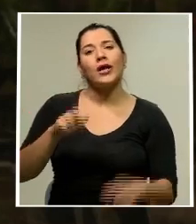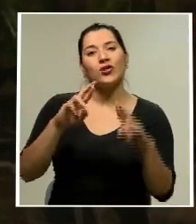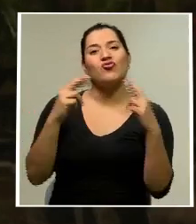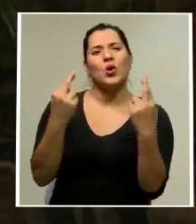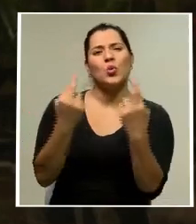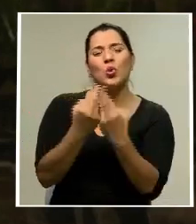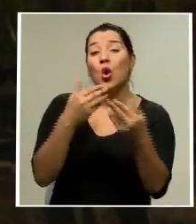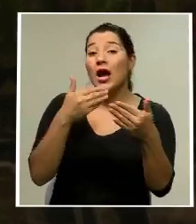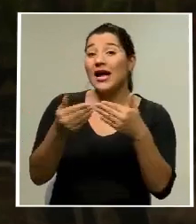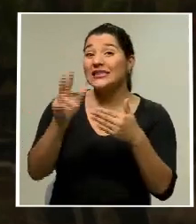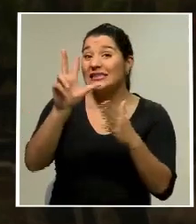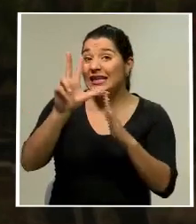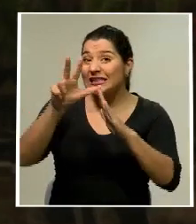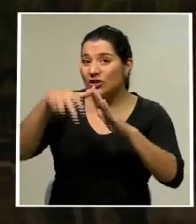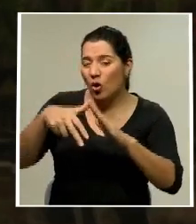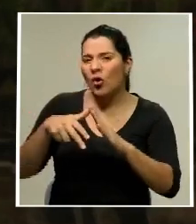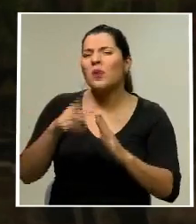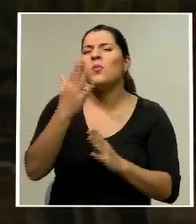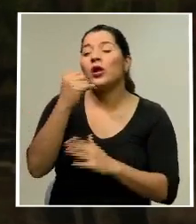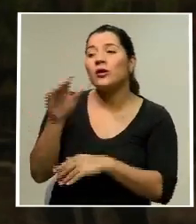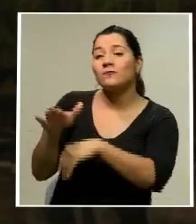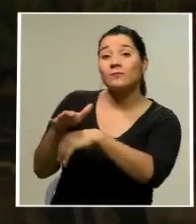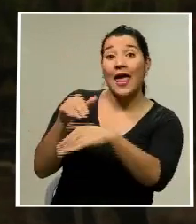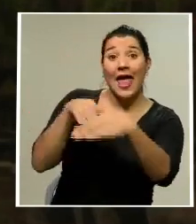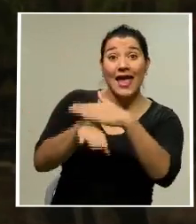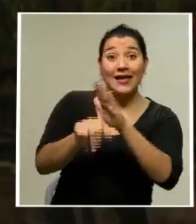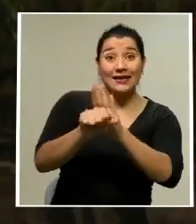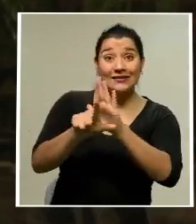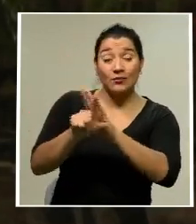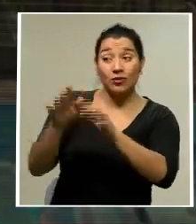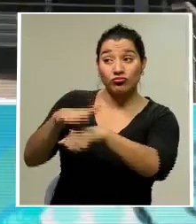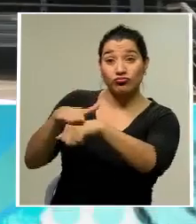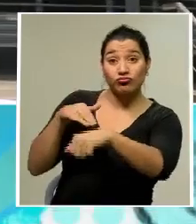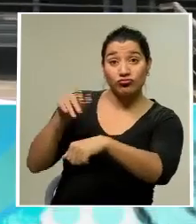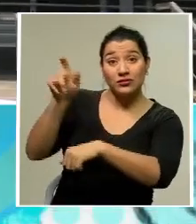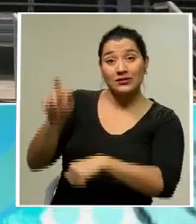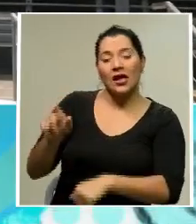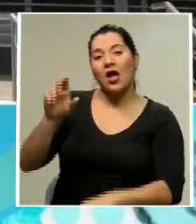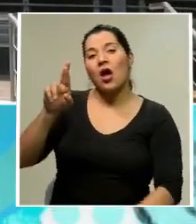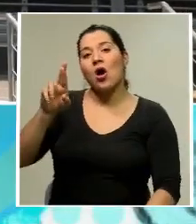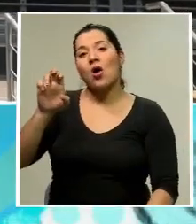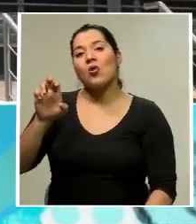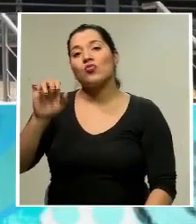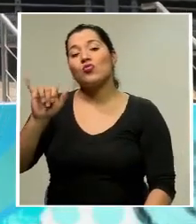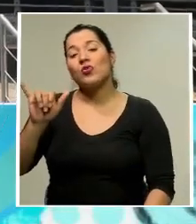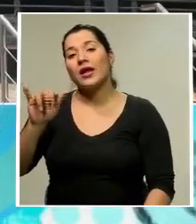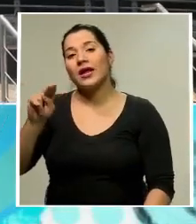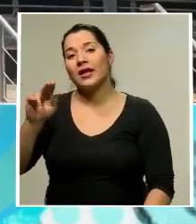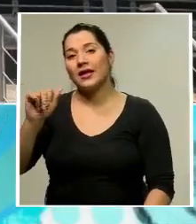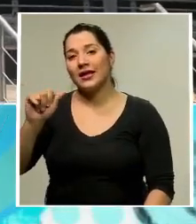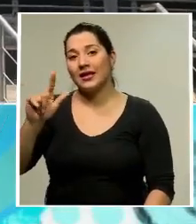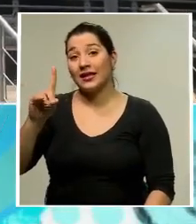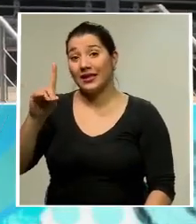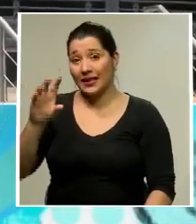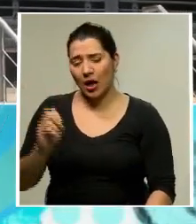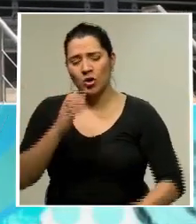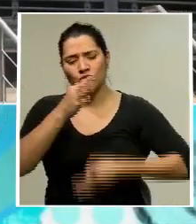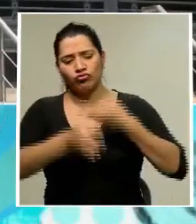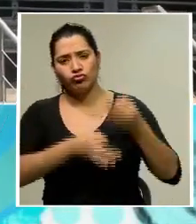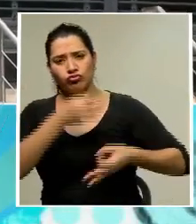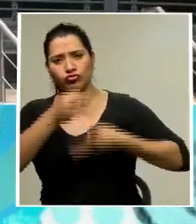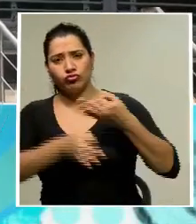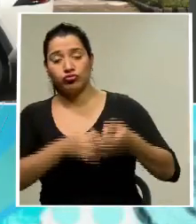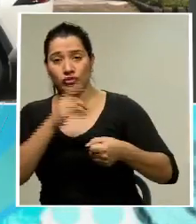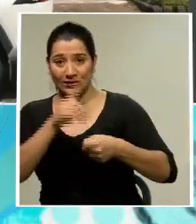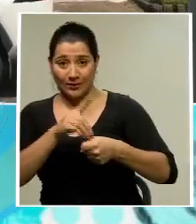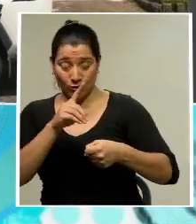horas donde estuvo don Reinaldo dando explicaciones a los diputados, que algunas no terminaron de convencer a los